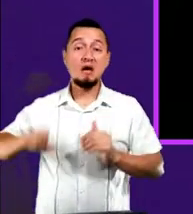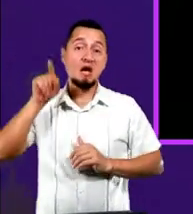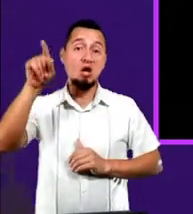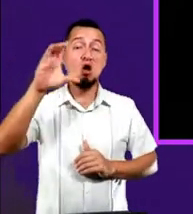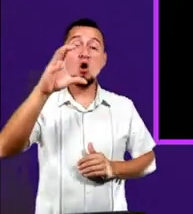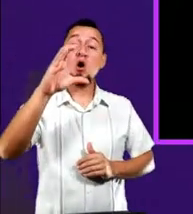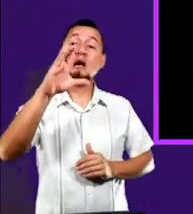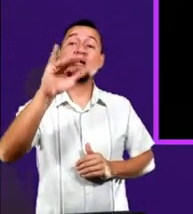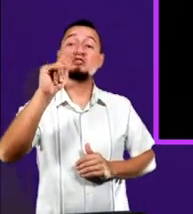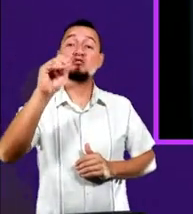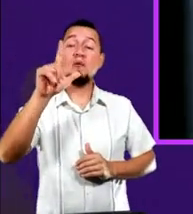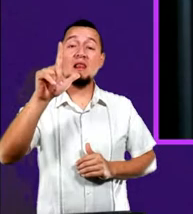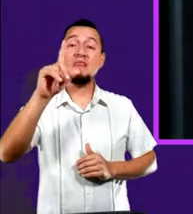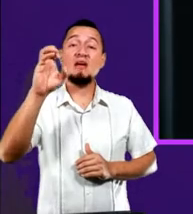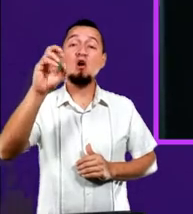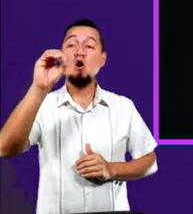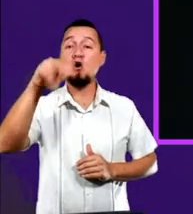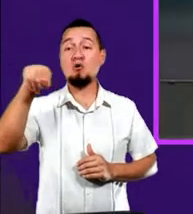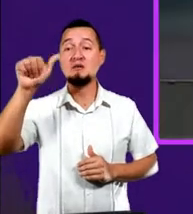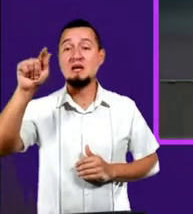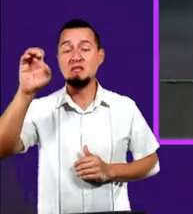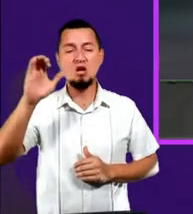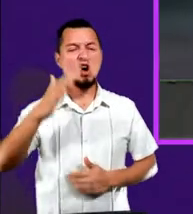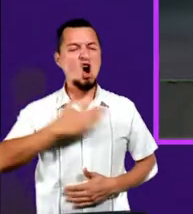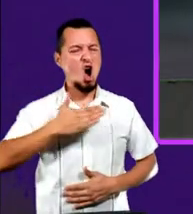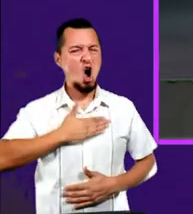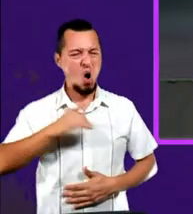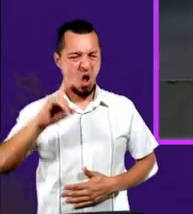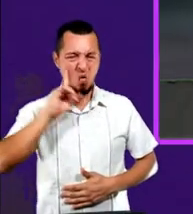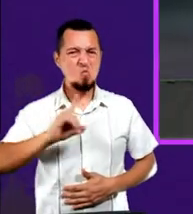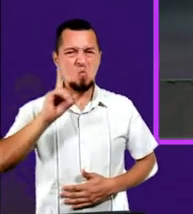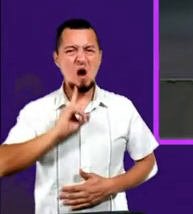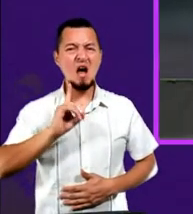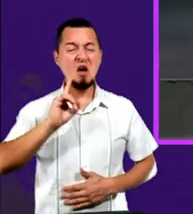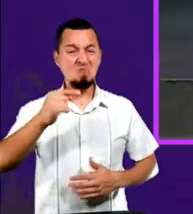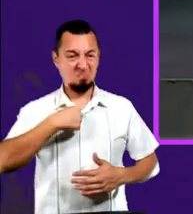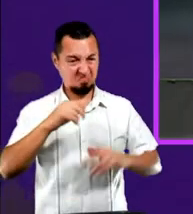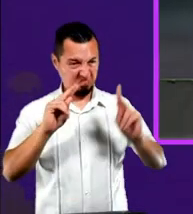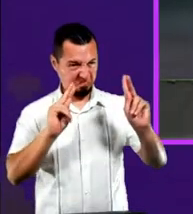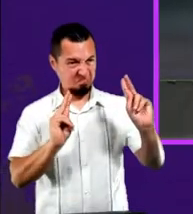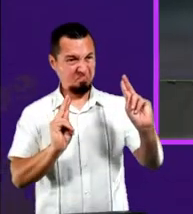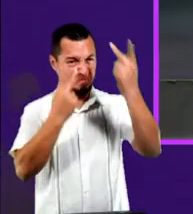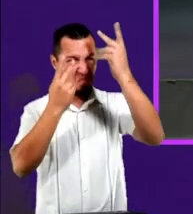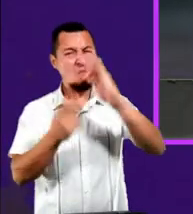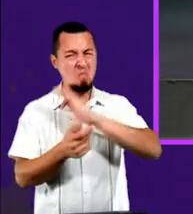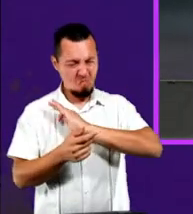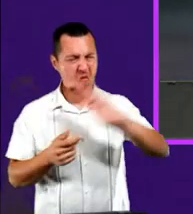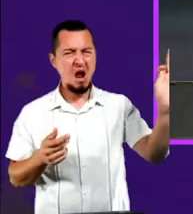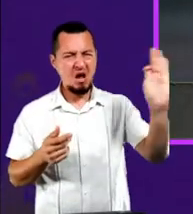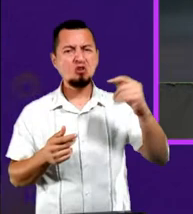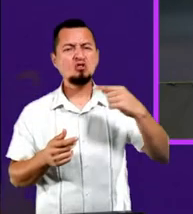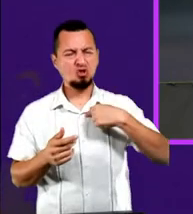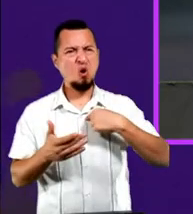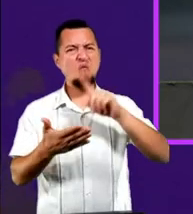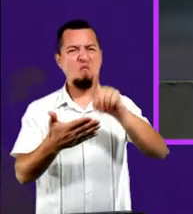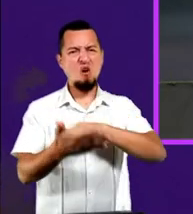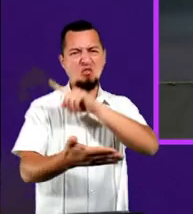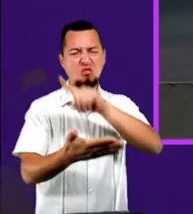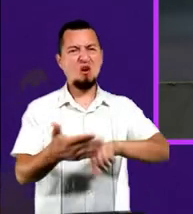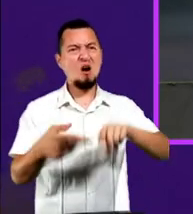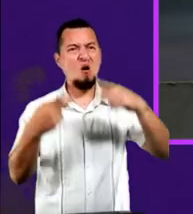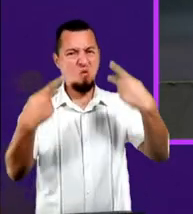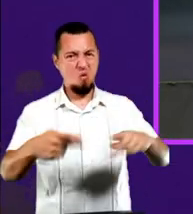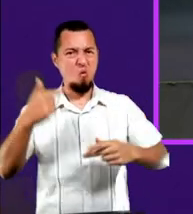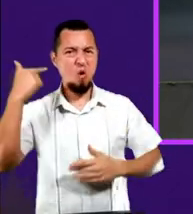mujer y me puede equivocar, yo voto porque Guadalajara se asiente aquí en el